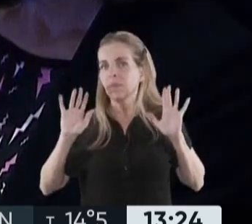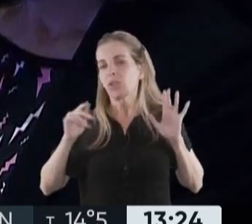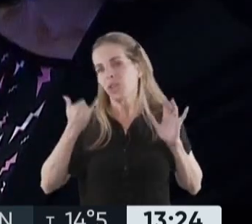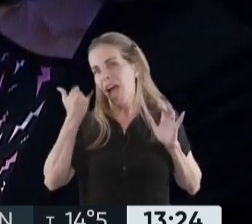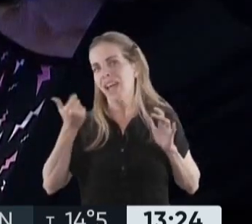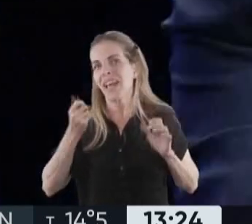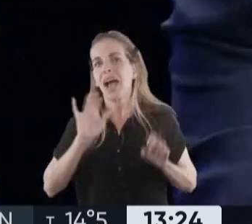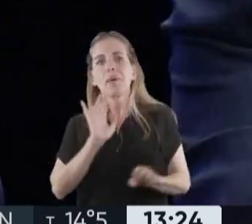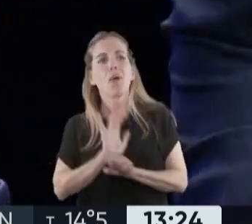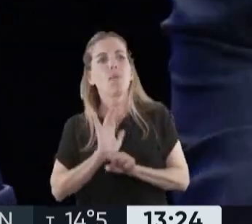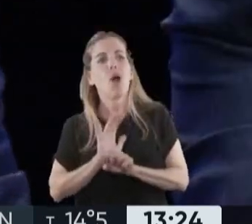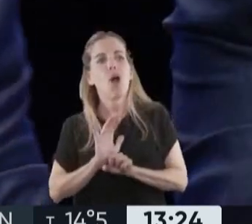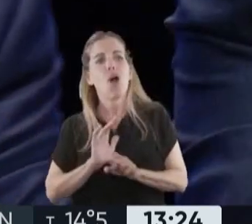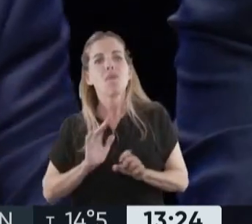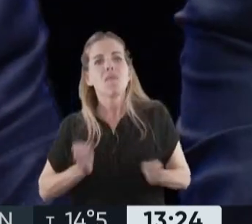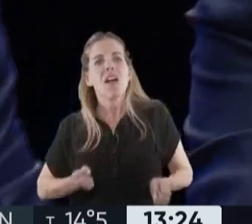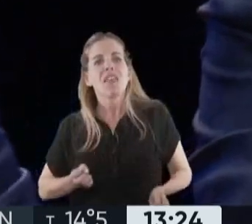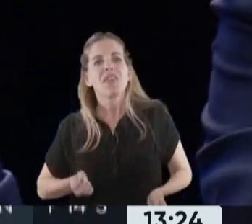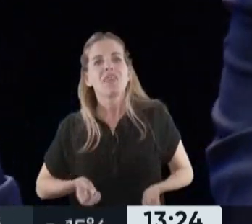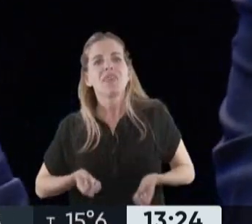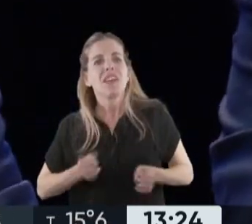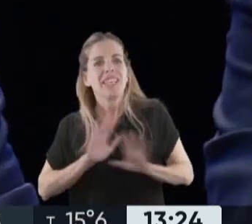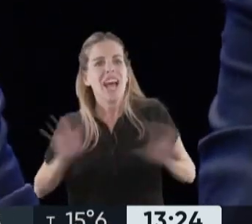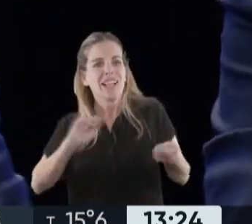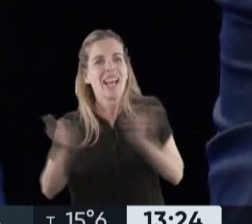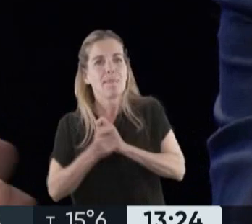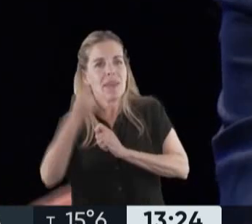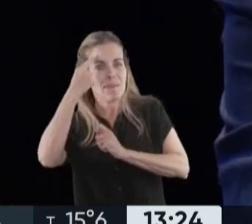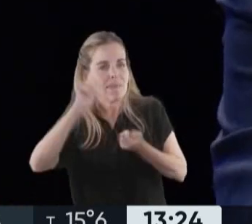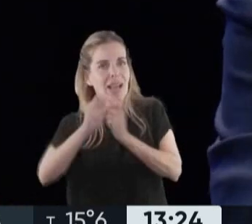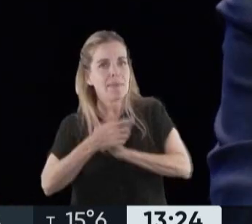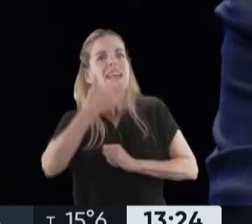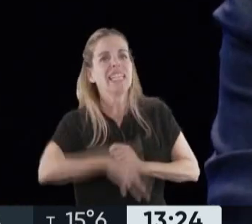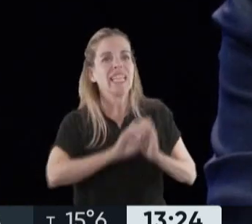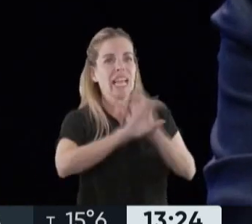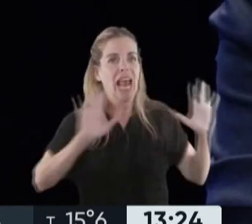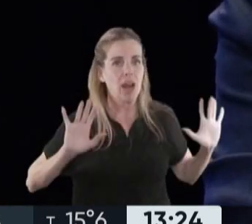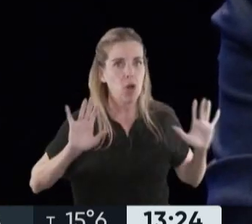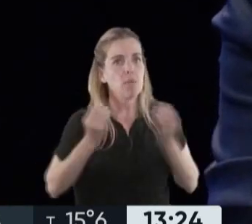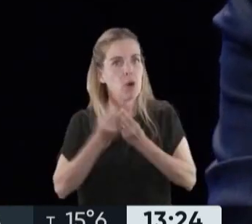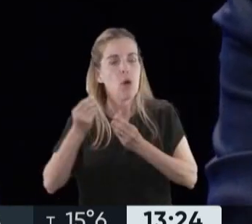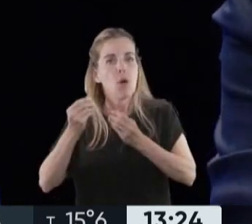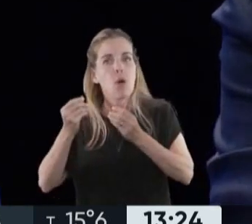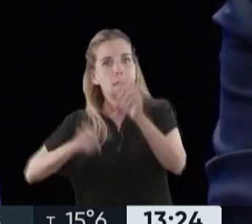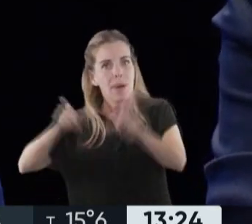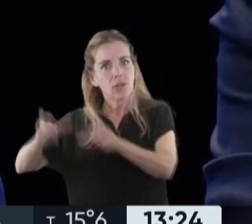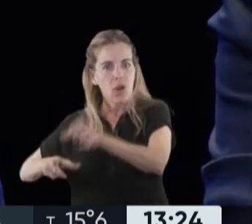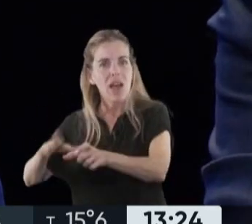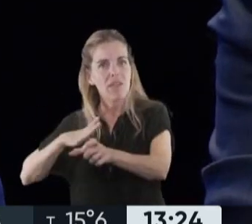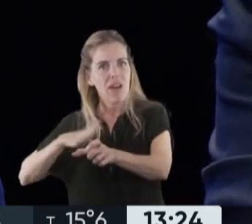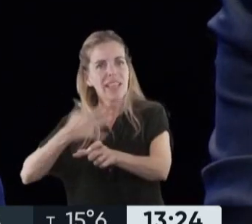deconstruido, se llama, Malena. A mí ya me deconstruyeron, entonces lo entendí. Pero a muchos no. Eso hay que